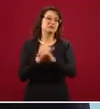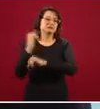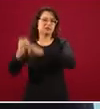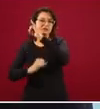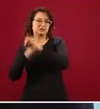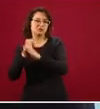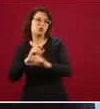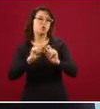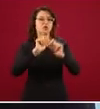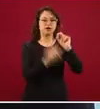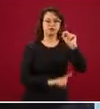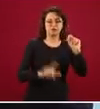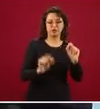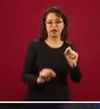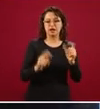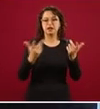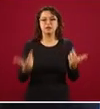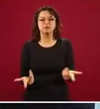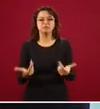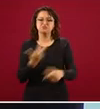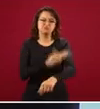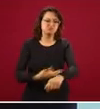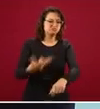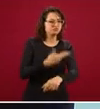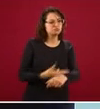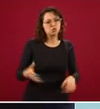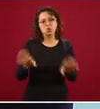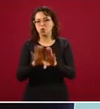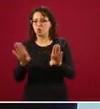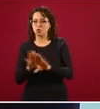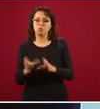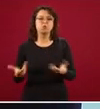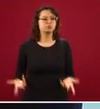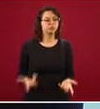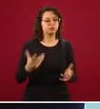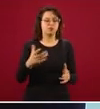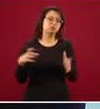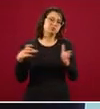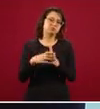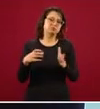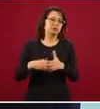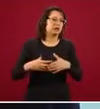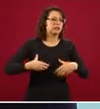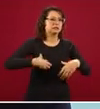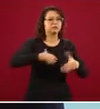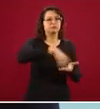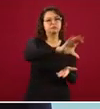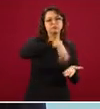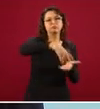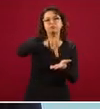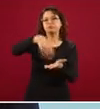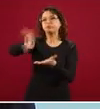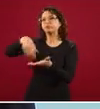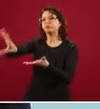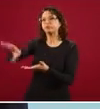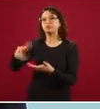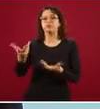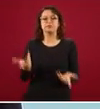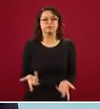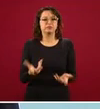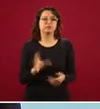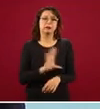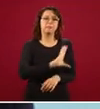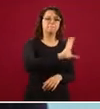algunas nacionales, que hacen logística de distribución, de paquetería. Entonces, en realidad eran empresas